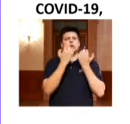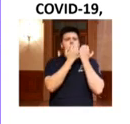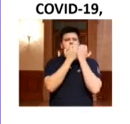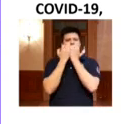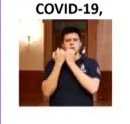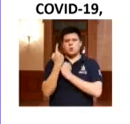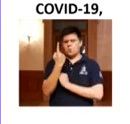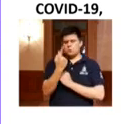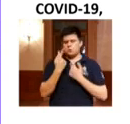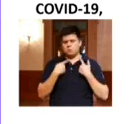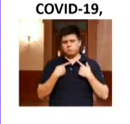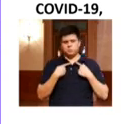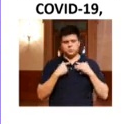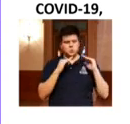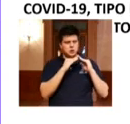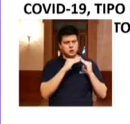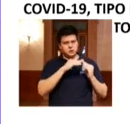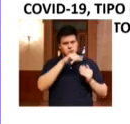un caso.